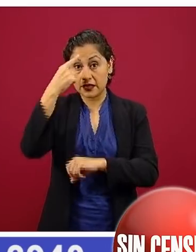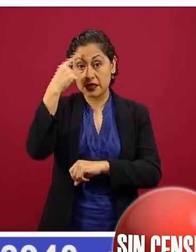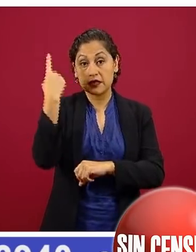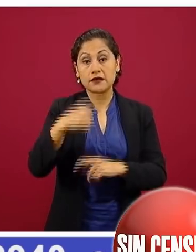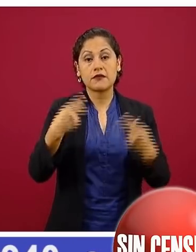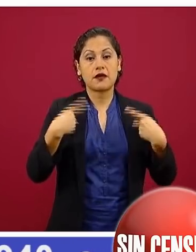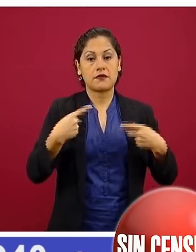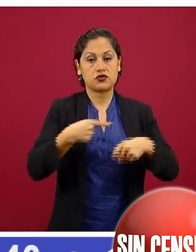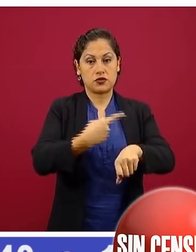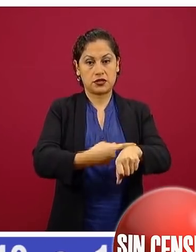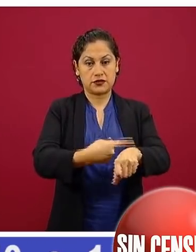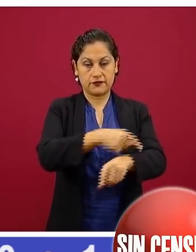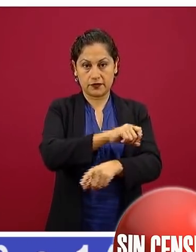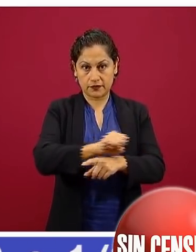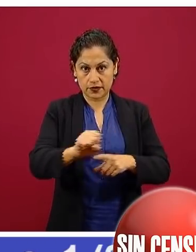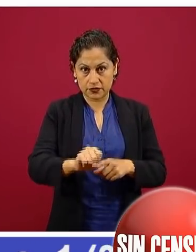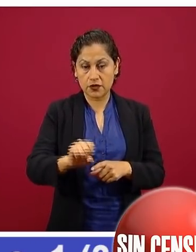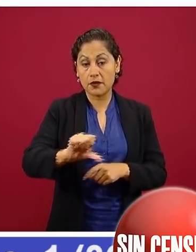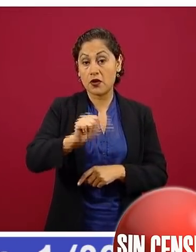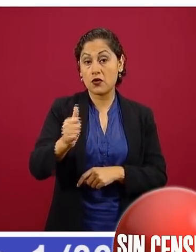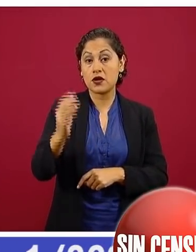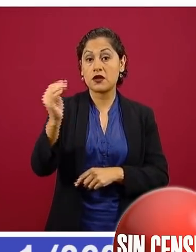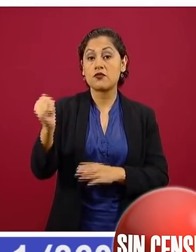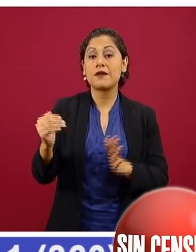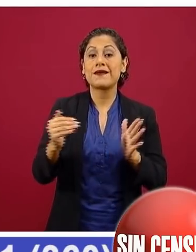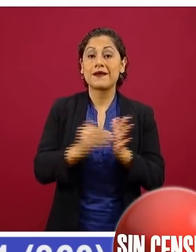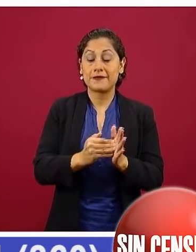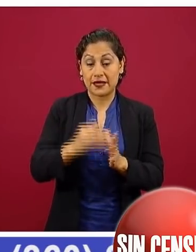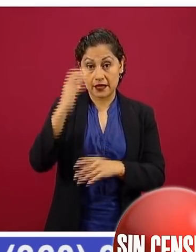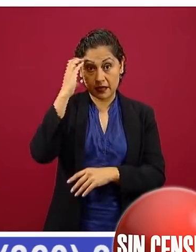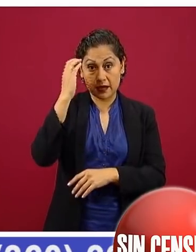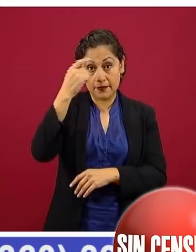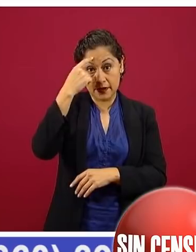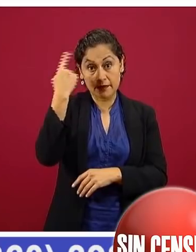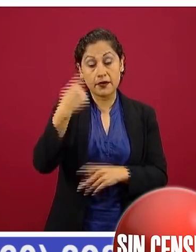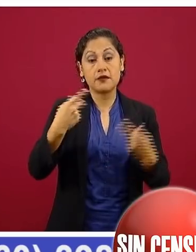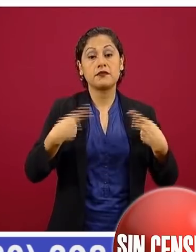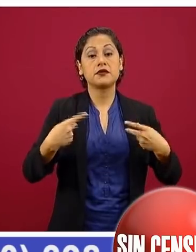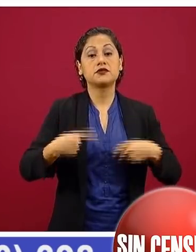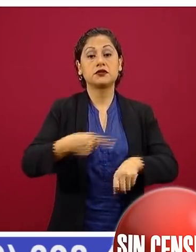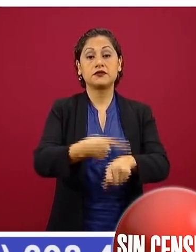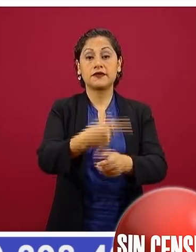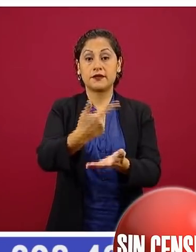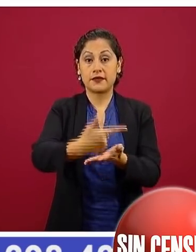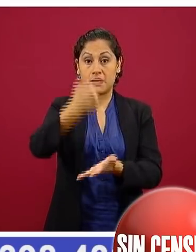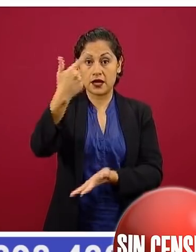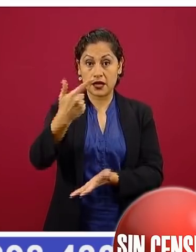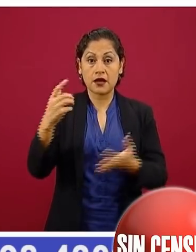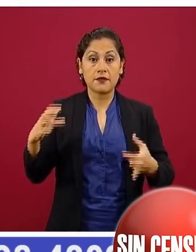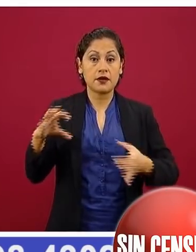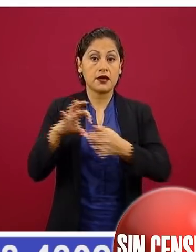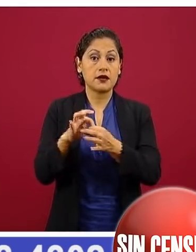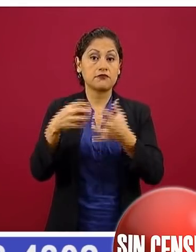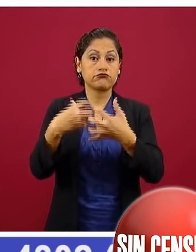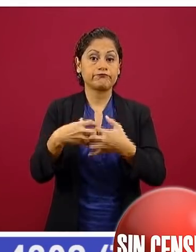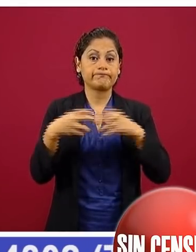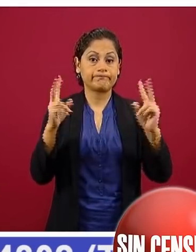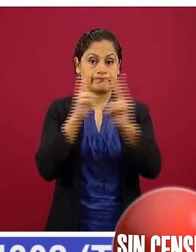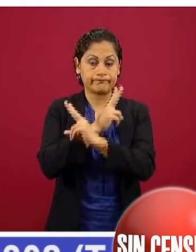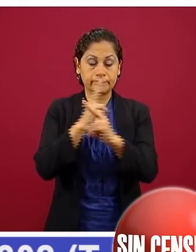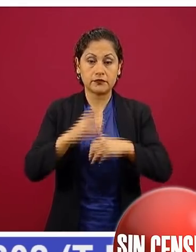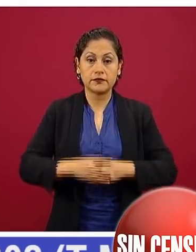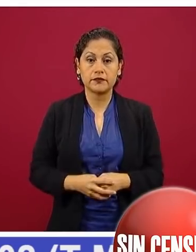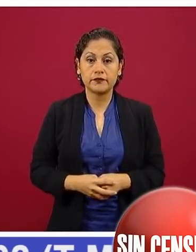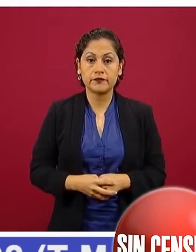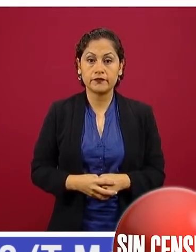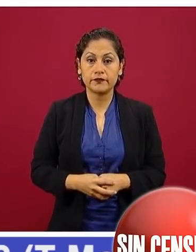casi 9,000 camas de terapia intensiva o camas habilitadas para personas críticamente enfermas.